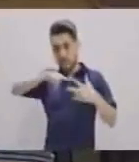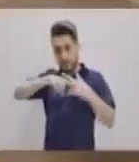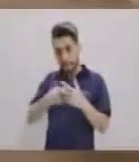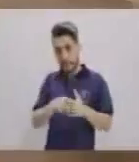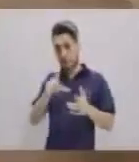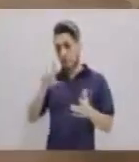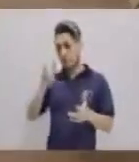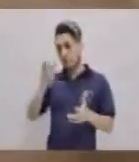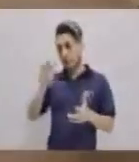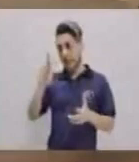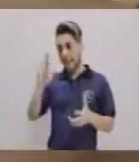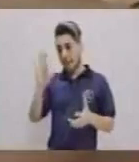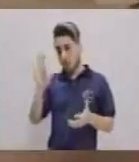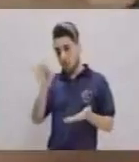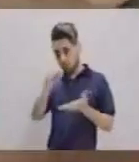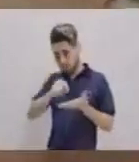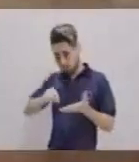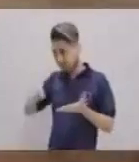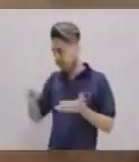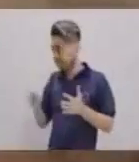la superficie, ¿verdad?